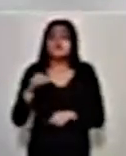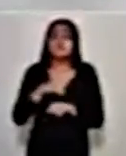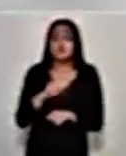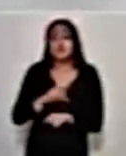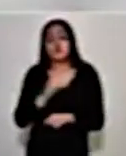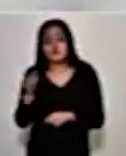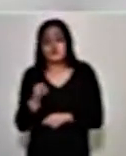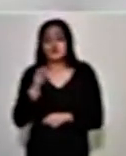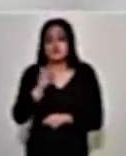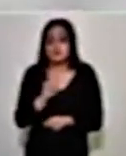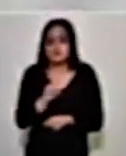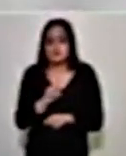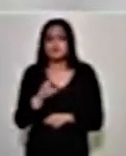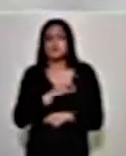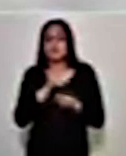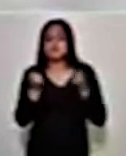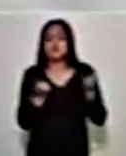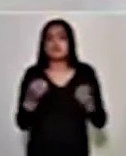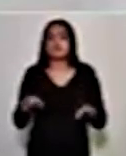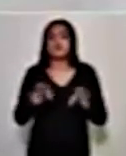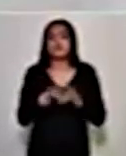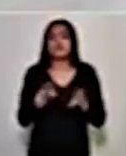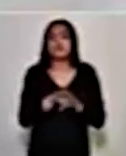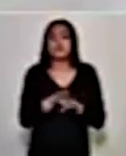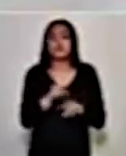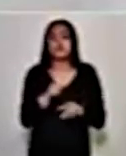aplicar y es manejada como un